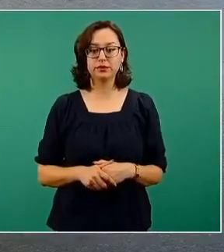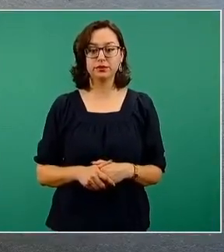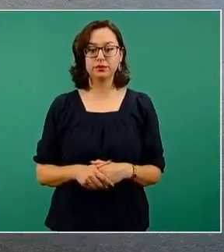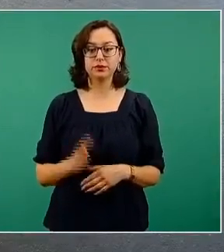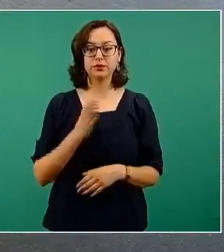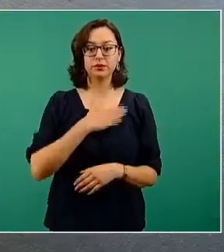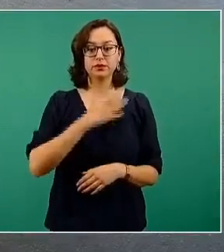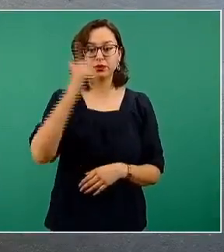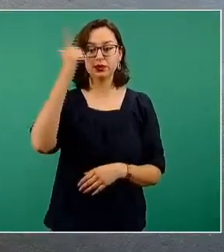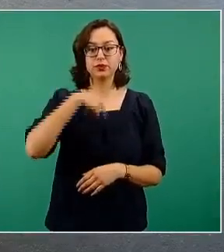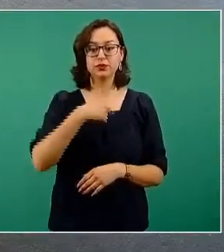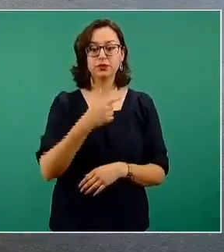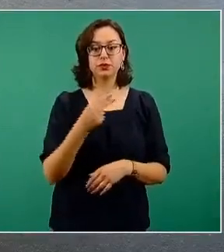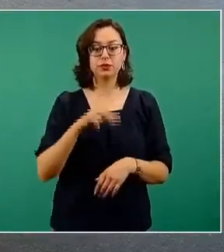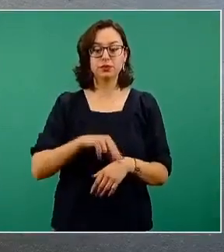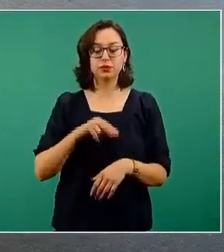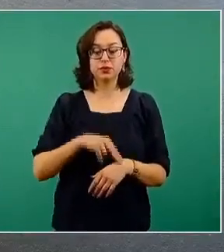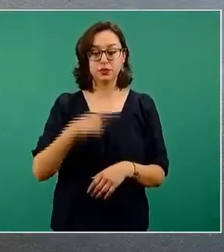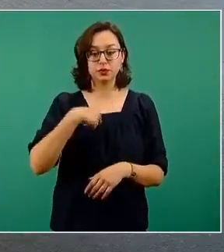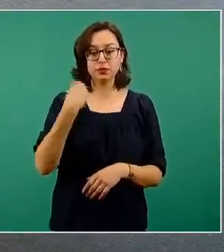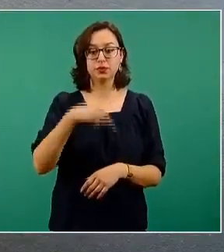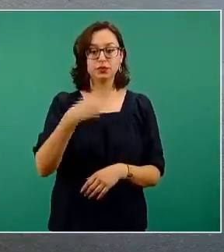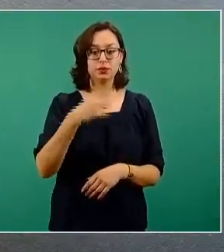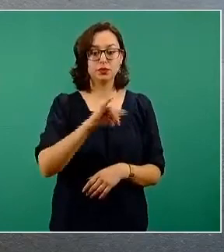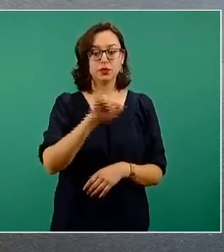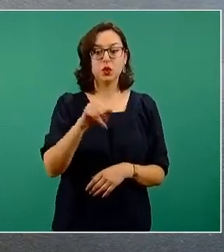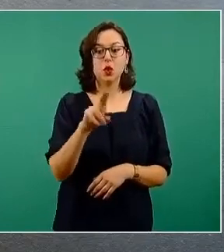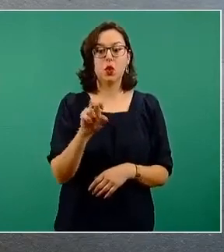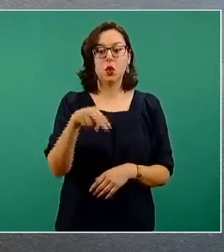Buenas noches, doctor. Juan Hernández, del periódico Basta de Grupo Cantón.